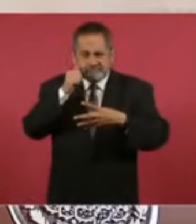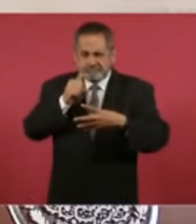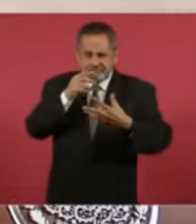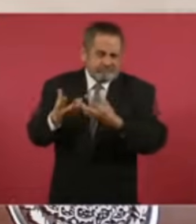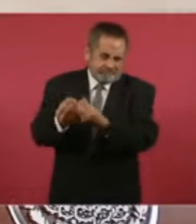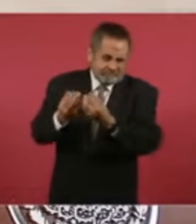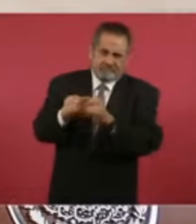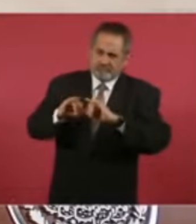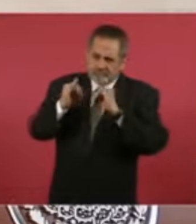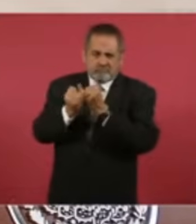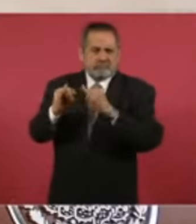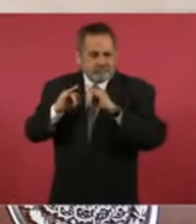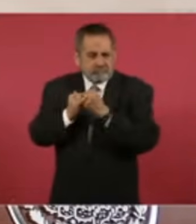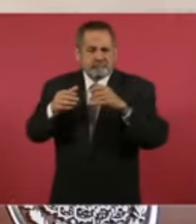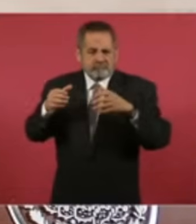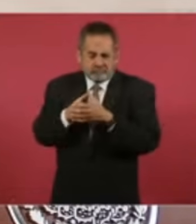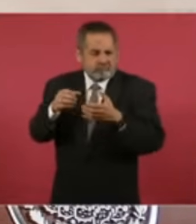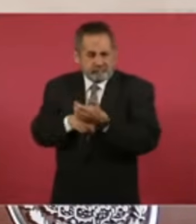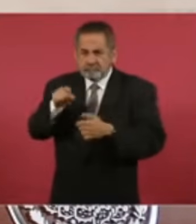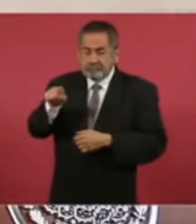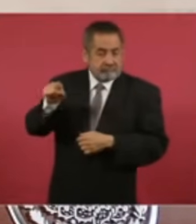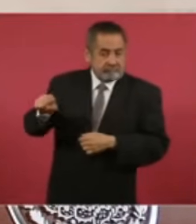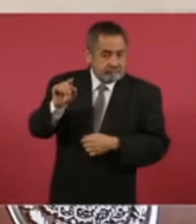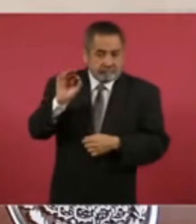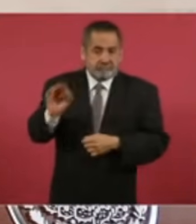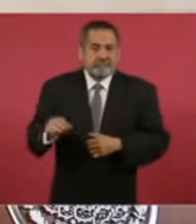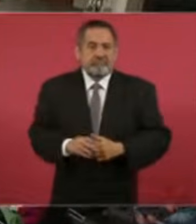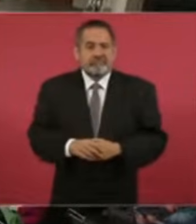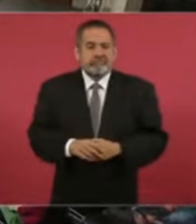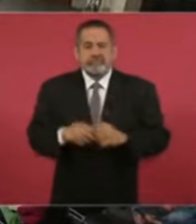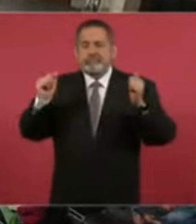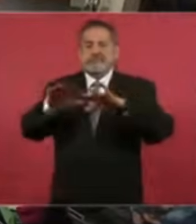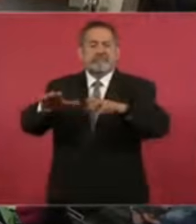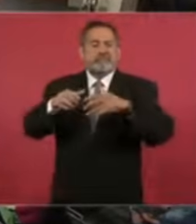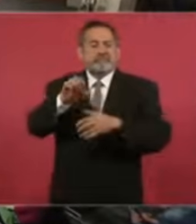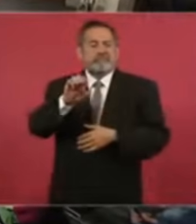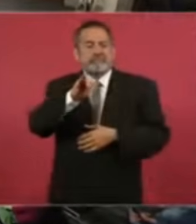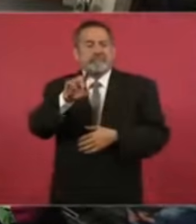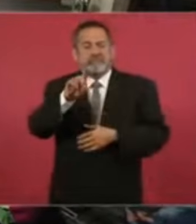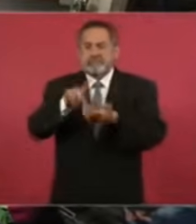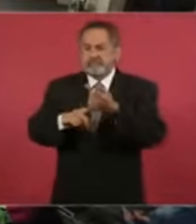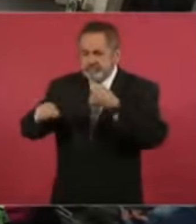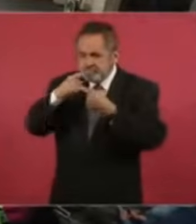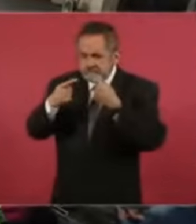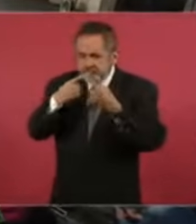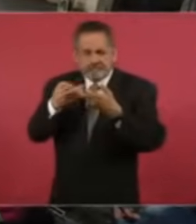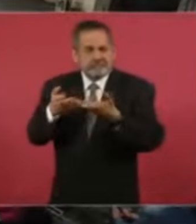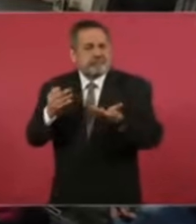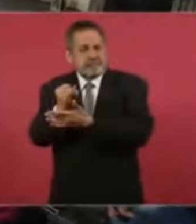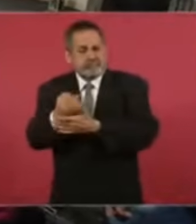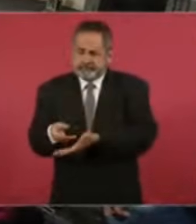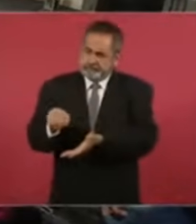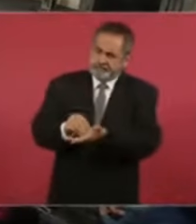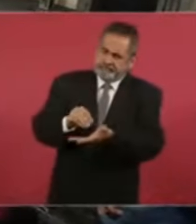mes, el último domingo del mes, la asamblea ejidal, y ahí tomaban decisiones, y sigue